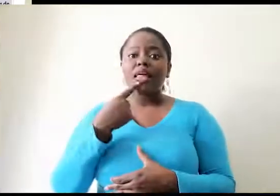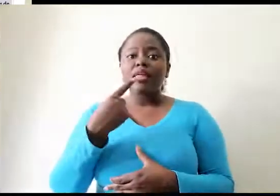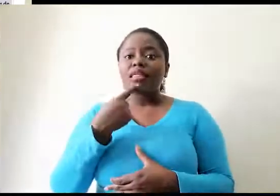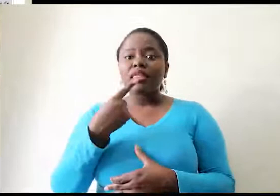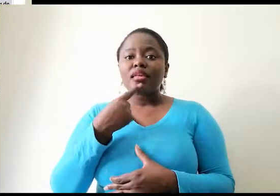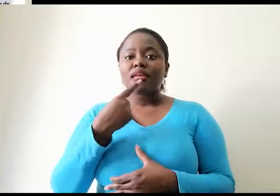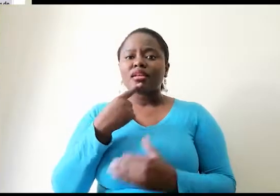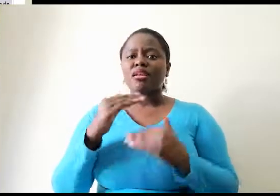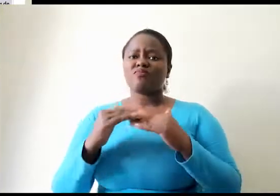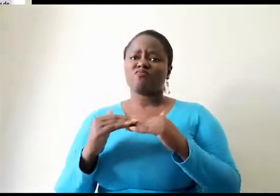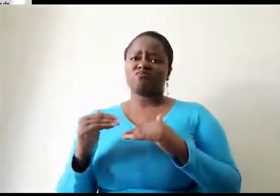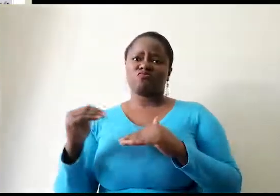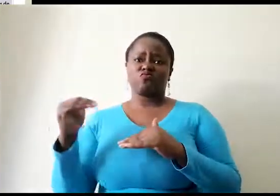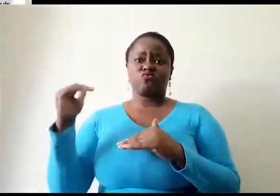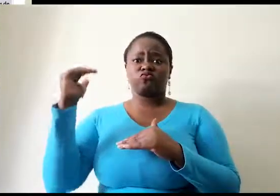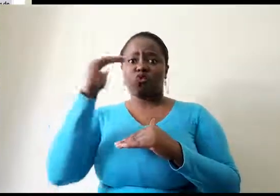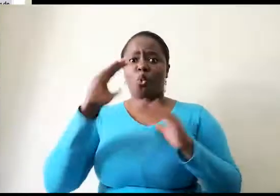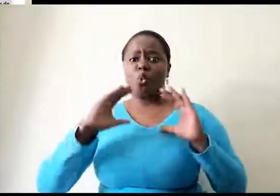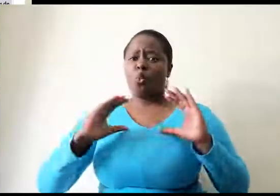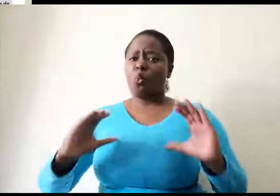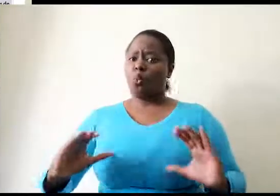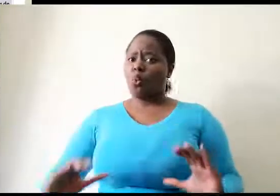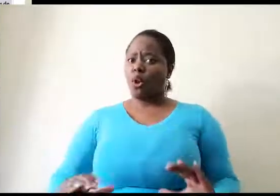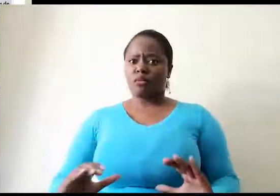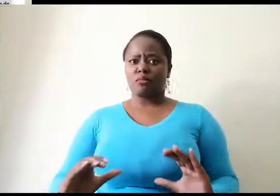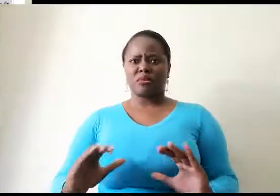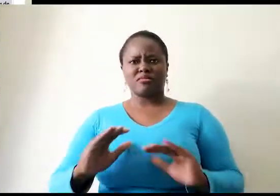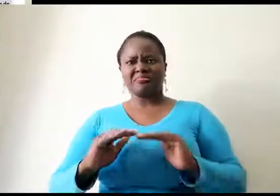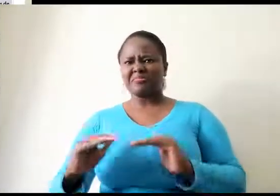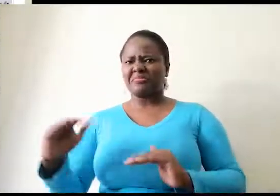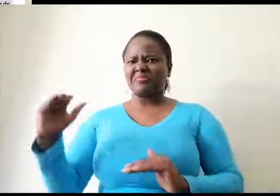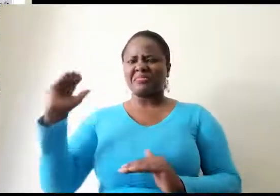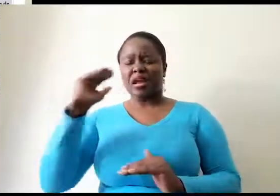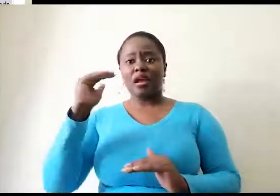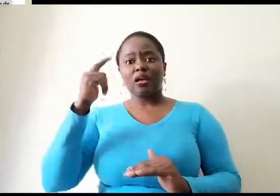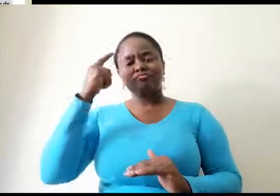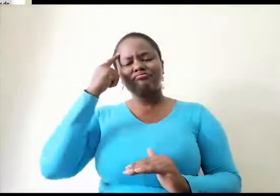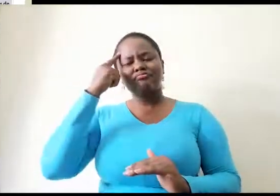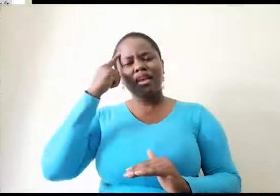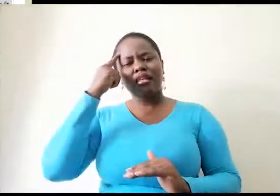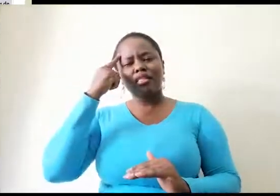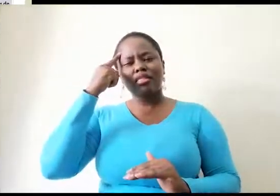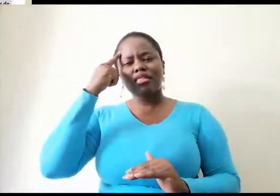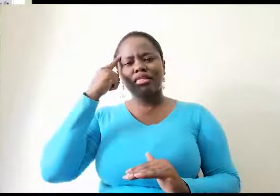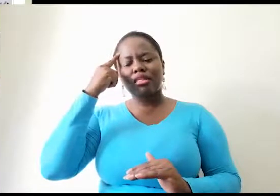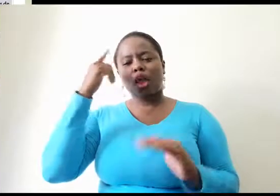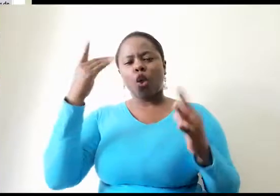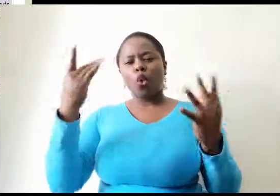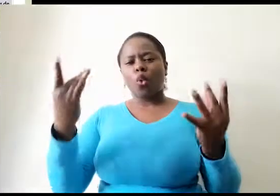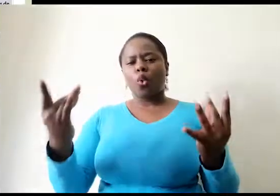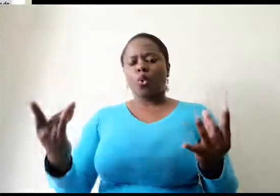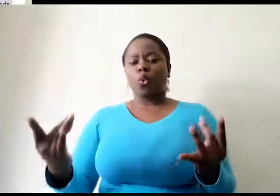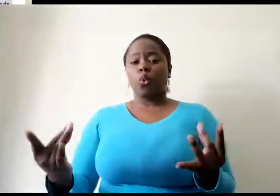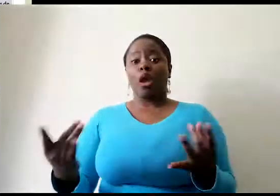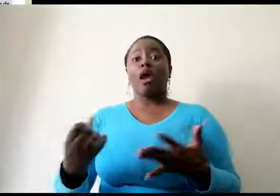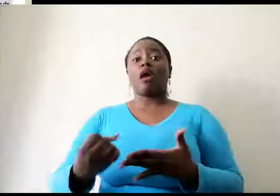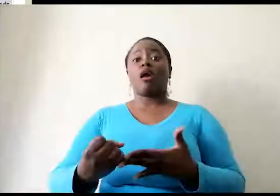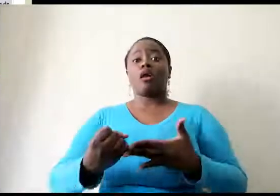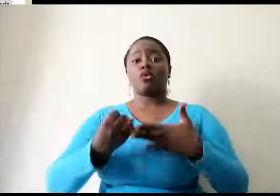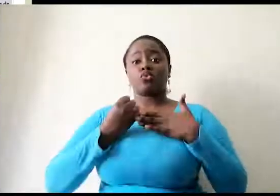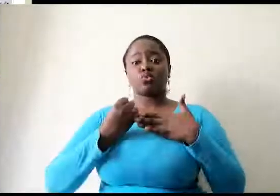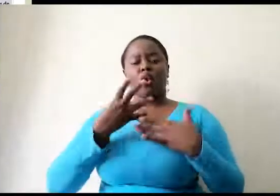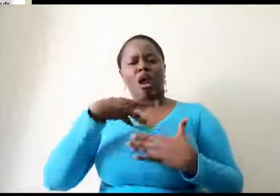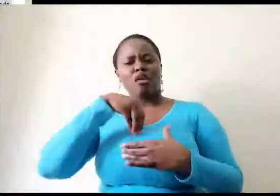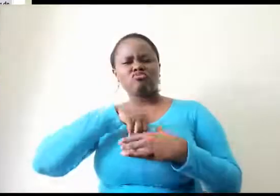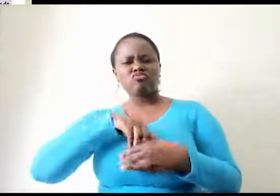dice Epicuro, es superior al placer del cuerpo. El corporal es de corta duración,